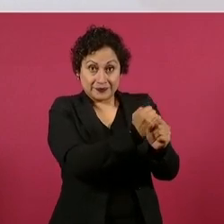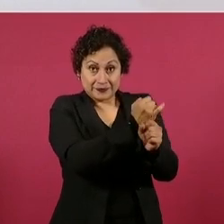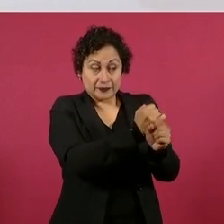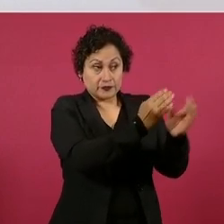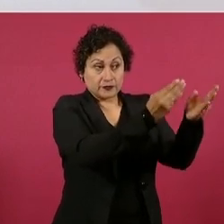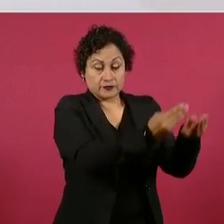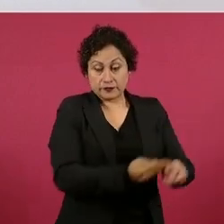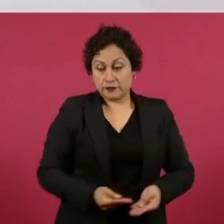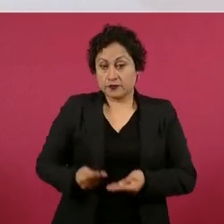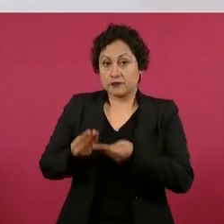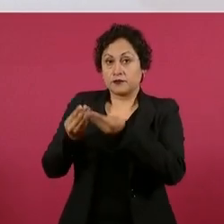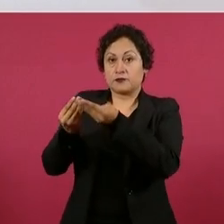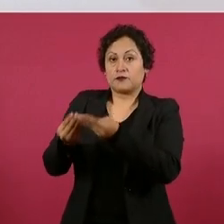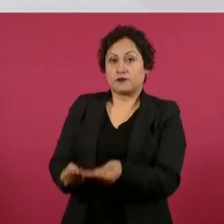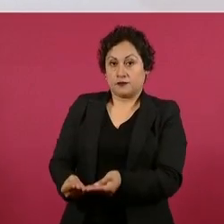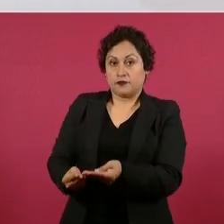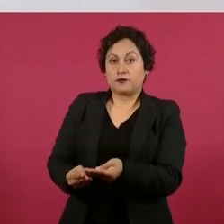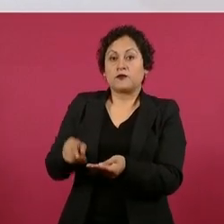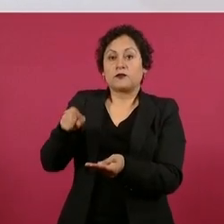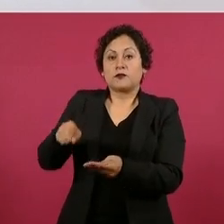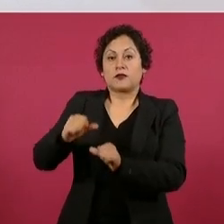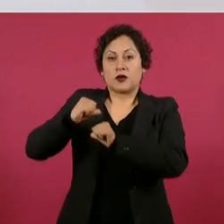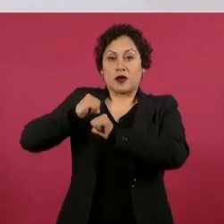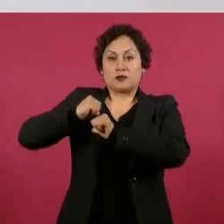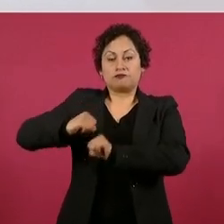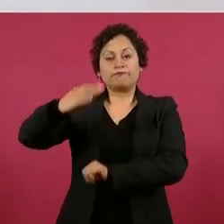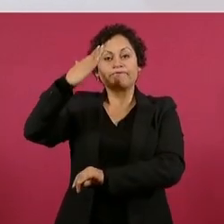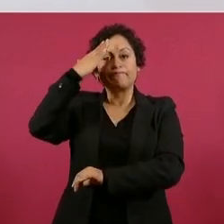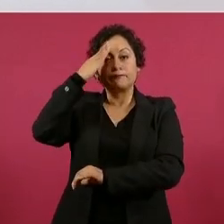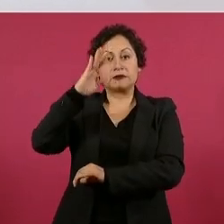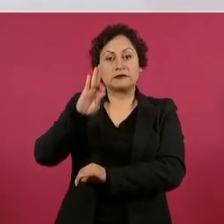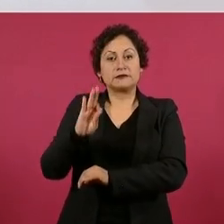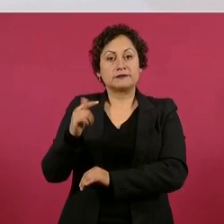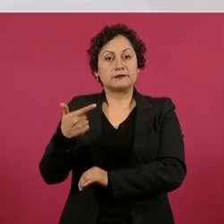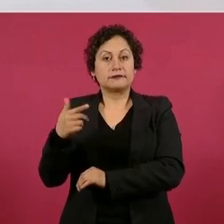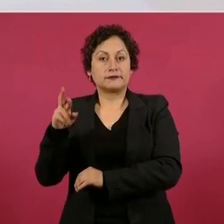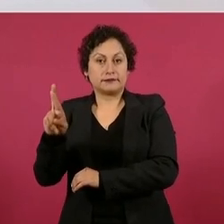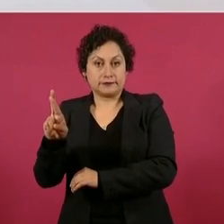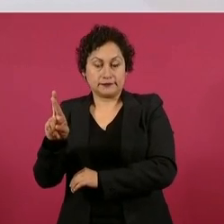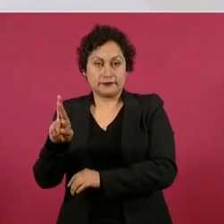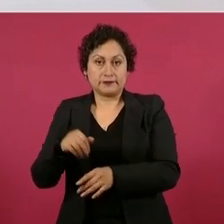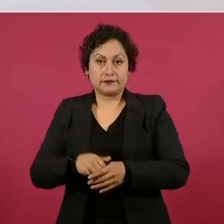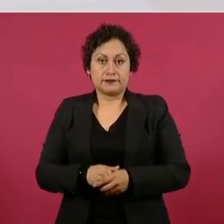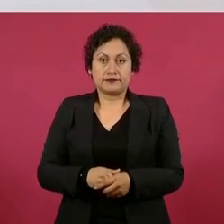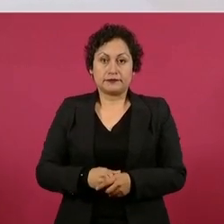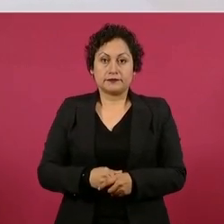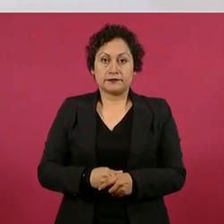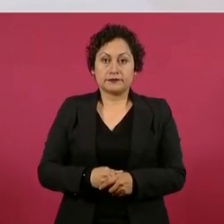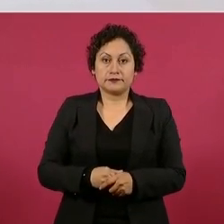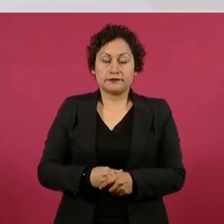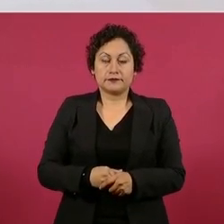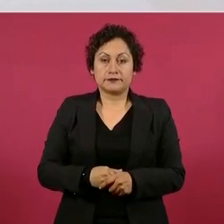esté a cargo de la investigación la Fiscalía General de la República.